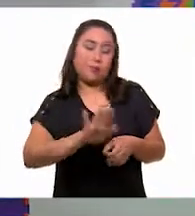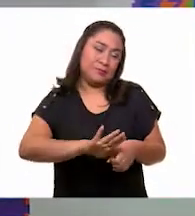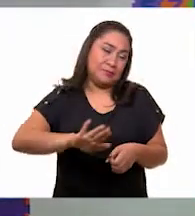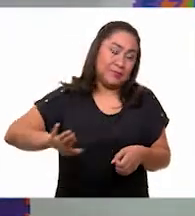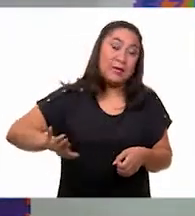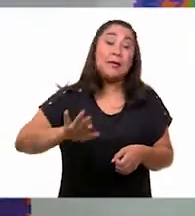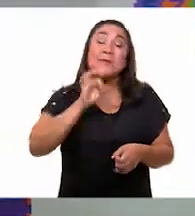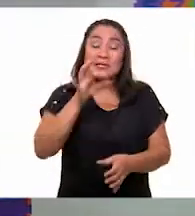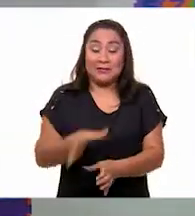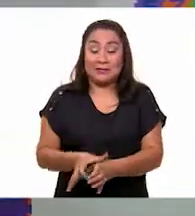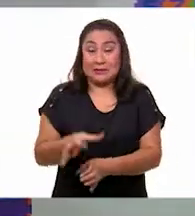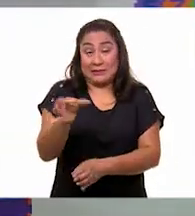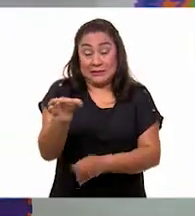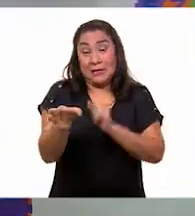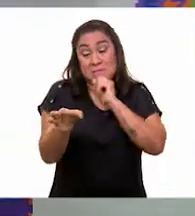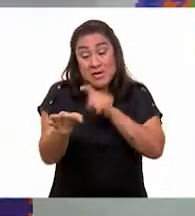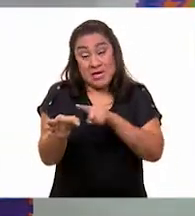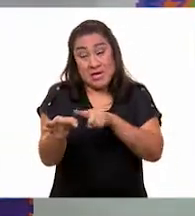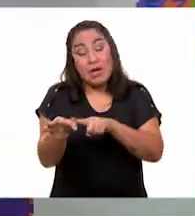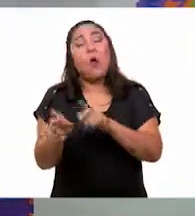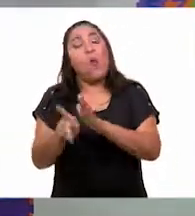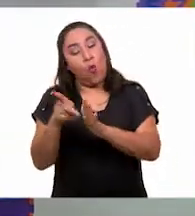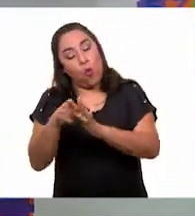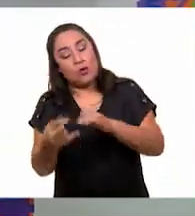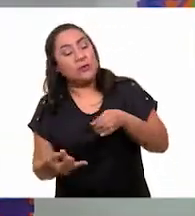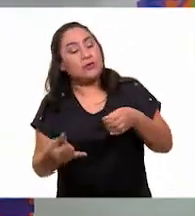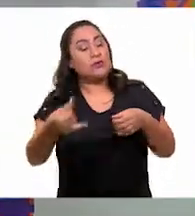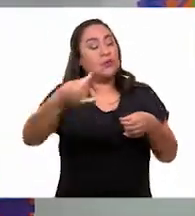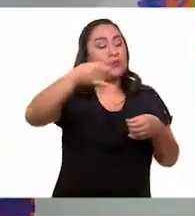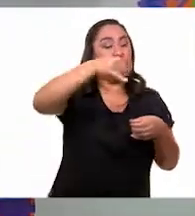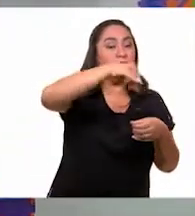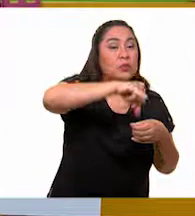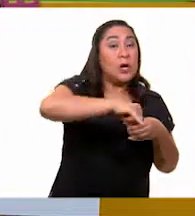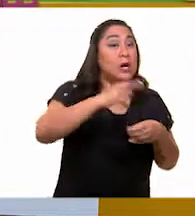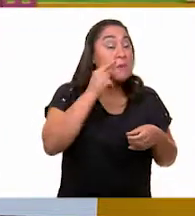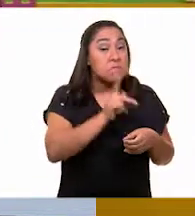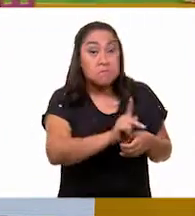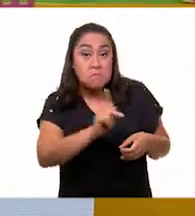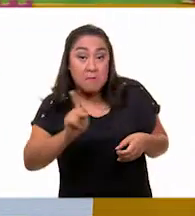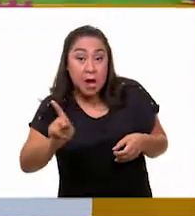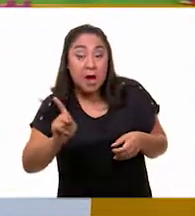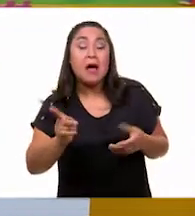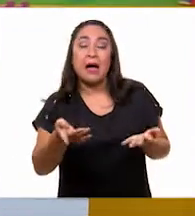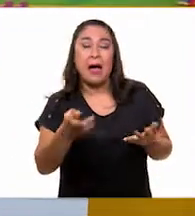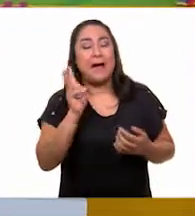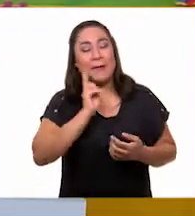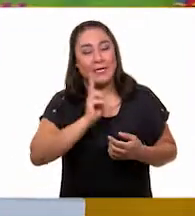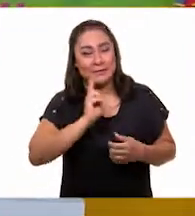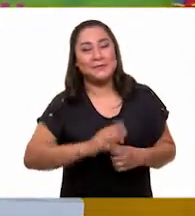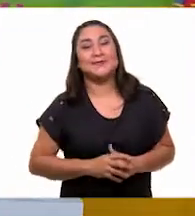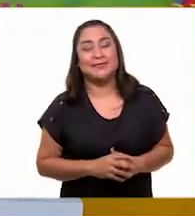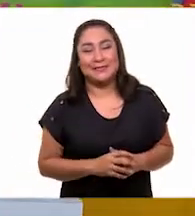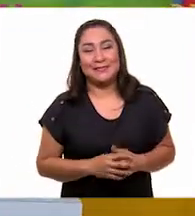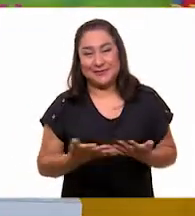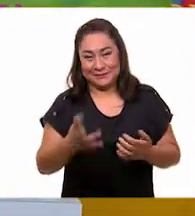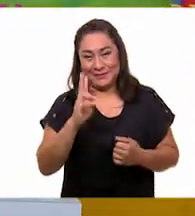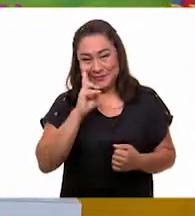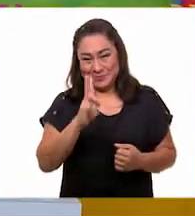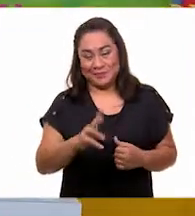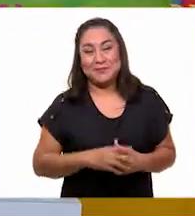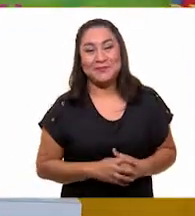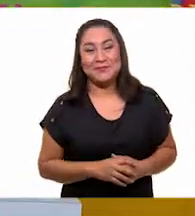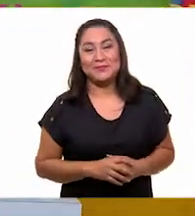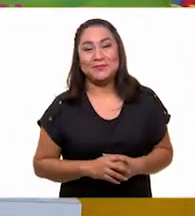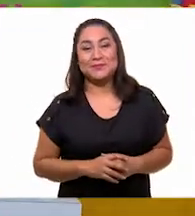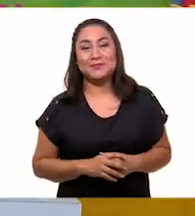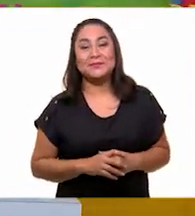cantidad, pero en otro recipiente, y a ver si les cabe lo mismo, tiene que ser esa cantidad. Pues, así es, entonces ya tengo todo el líquido en esta botella.